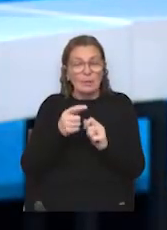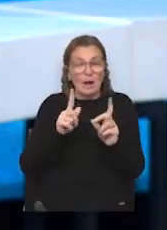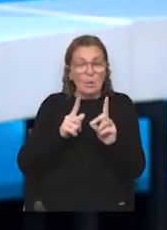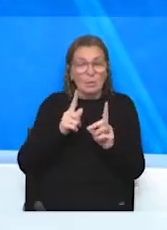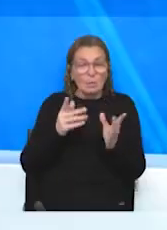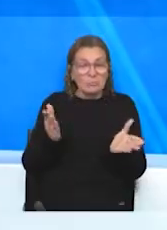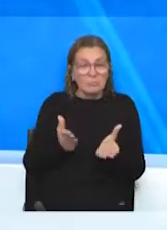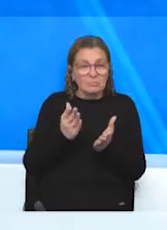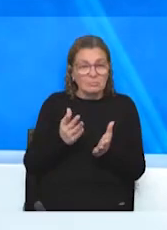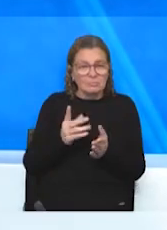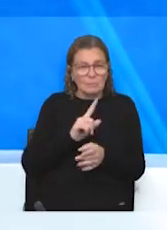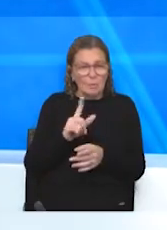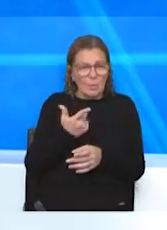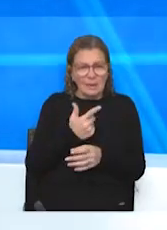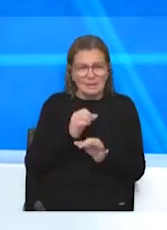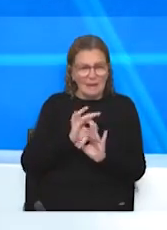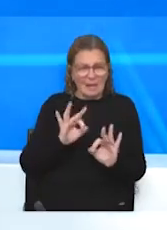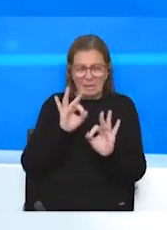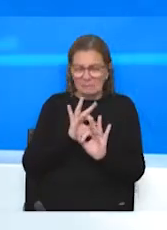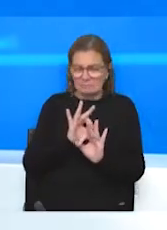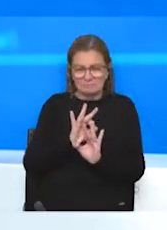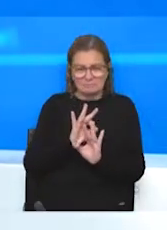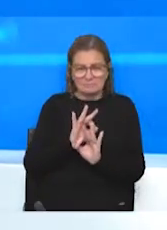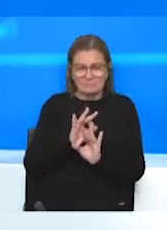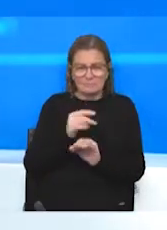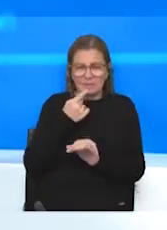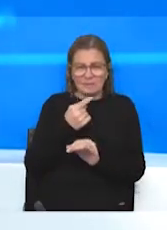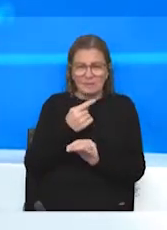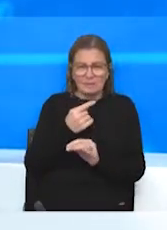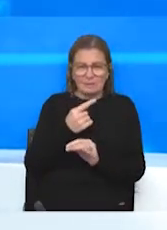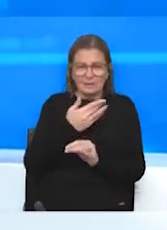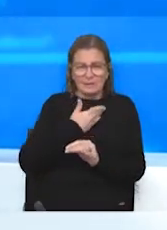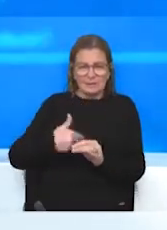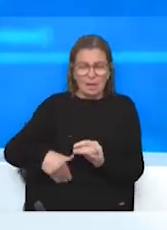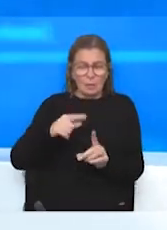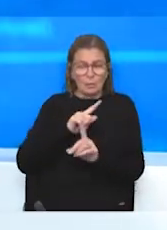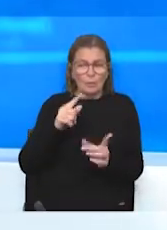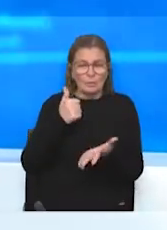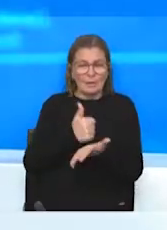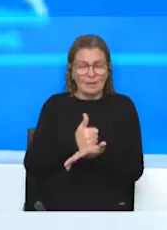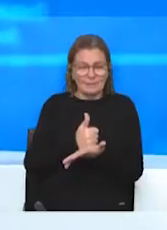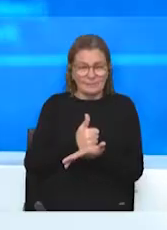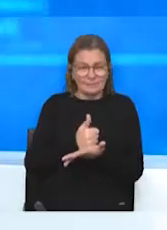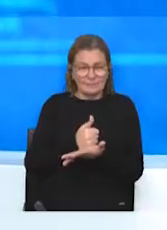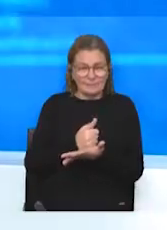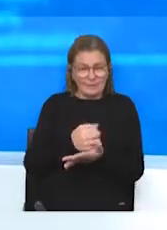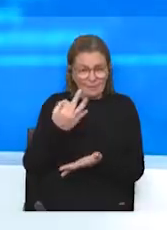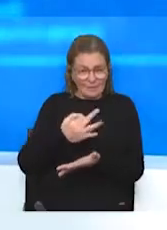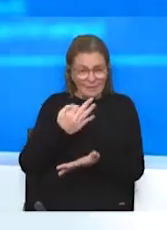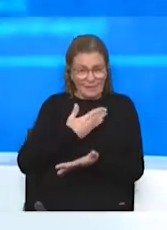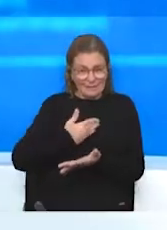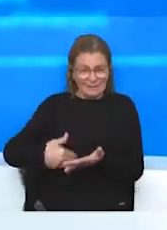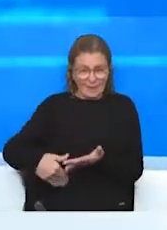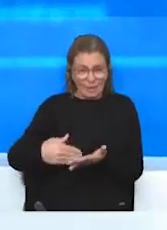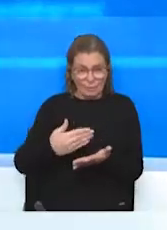iniciativas no no no hay nada y cuando uno dice estado docente hay que tener en cuenta de que en un momento es literalmente el estado se